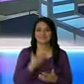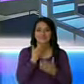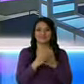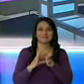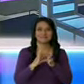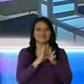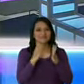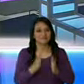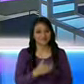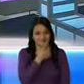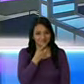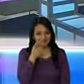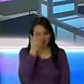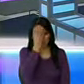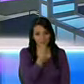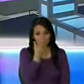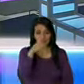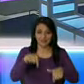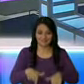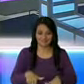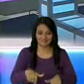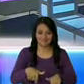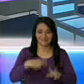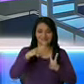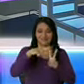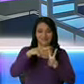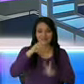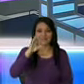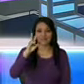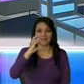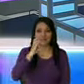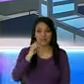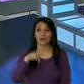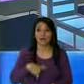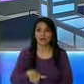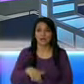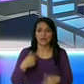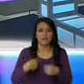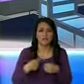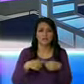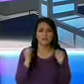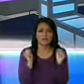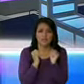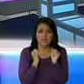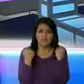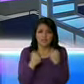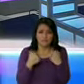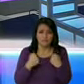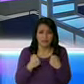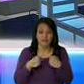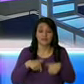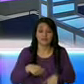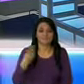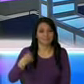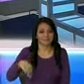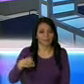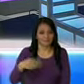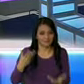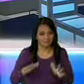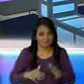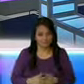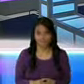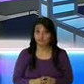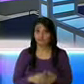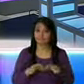y Dianita, buenos días desde el estudio principal de Televicentro en un día sumamente frío en la ciudad de Quito, día miércoles, mitad de semana.